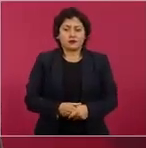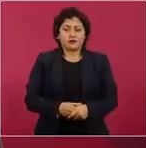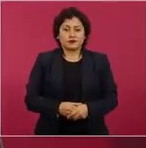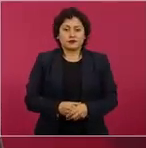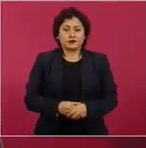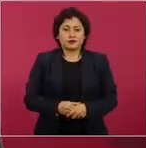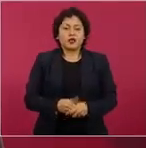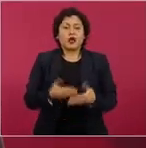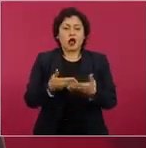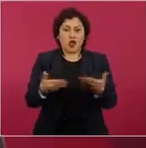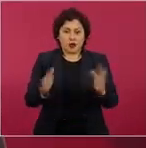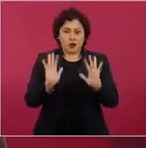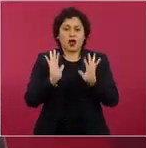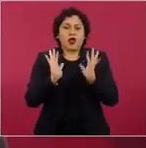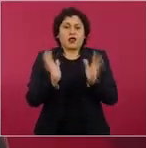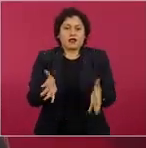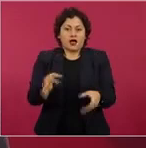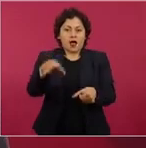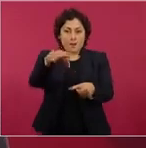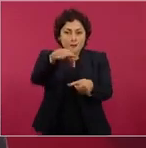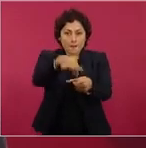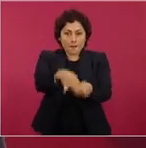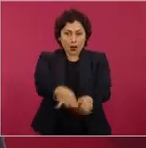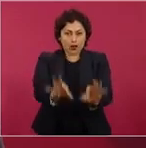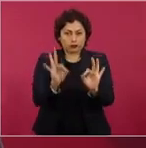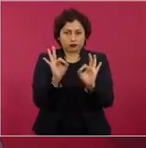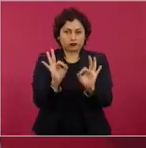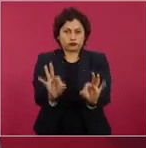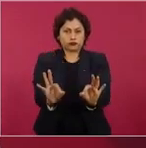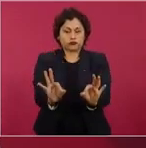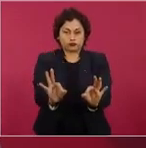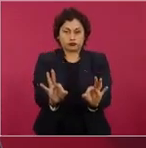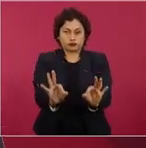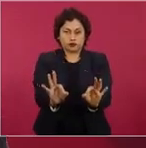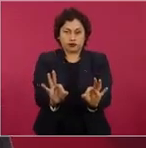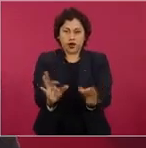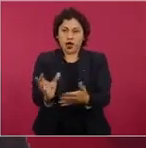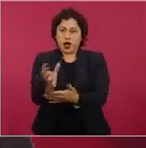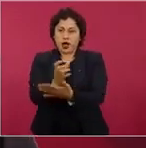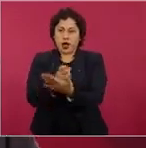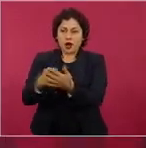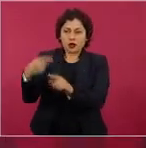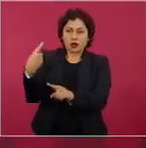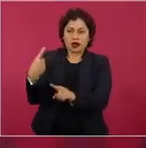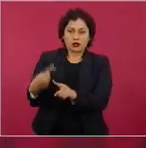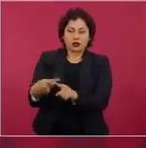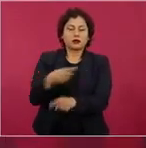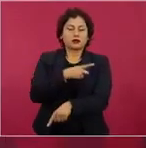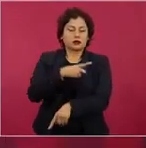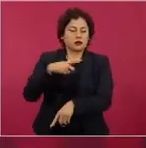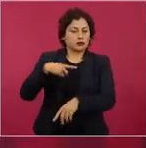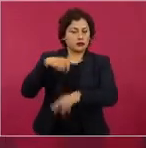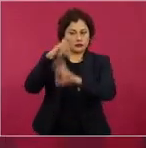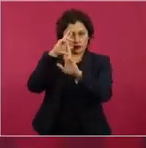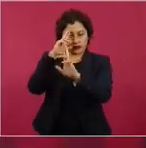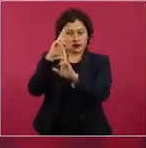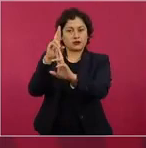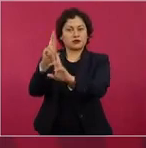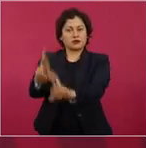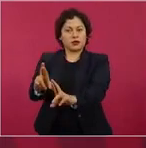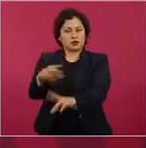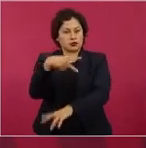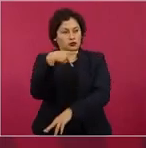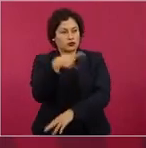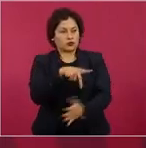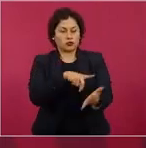se llevan a cabo estos procesos y se tiene que hacer respetar el voto libre, secreto, directo.